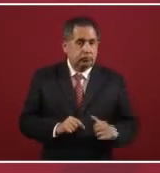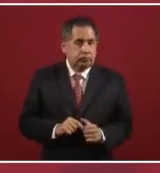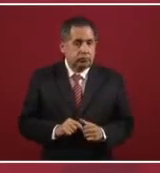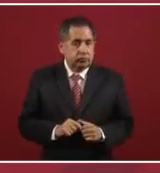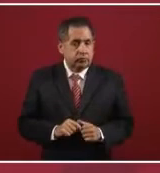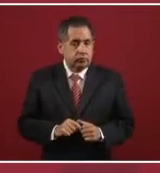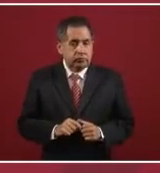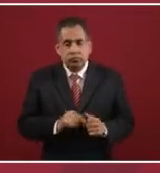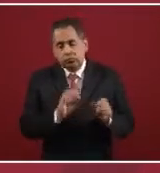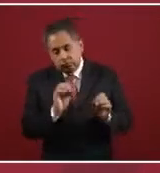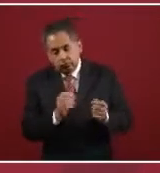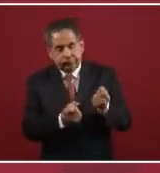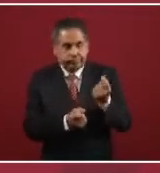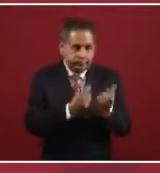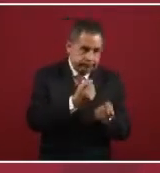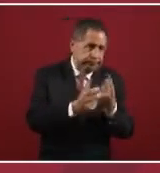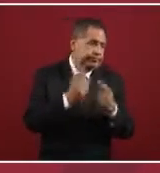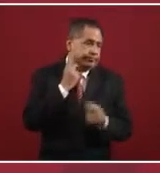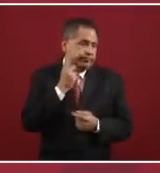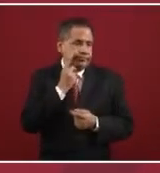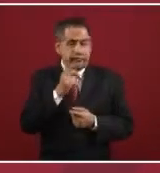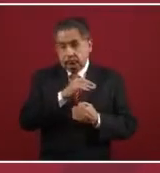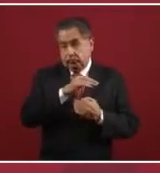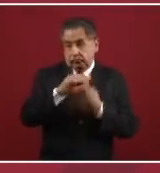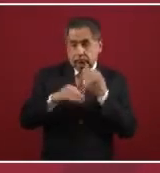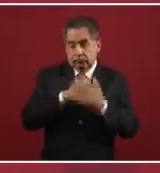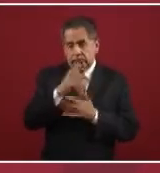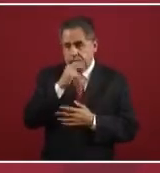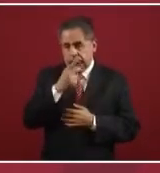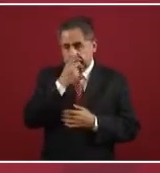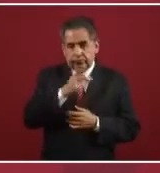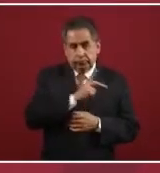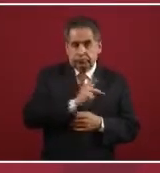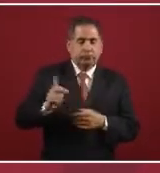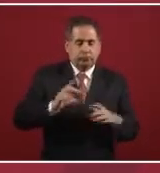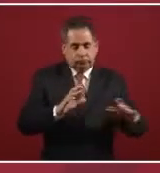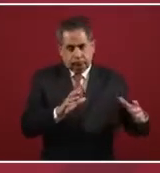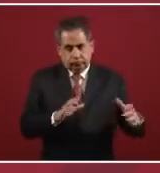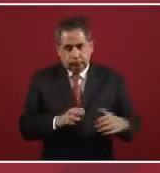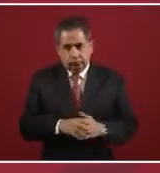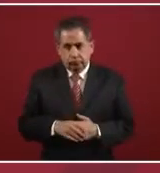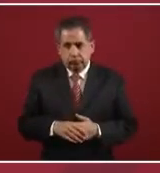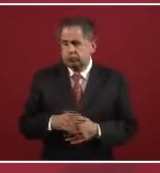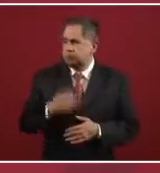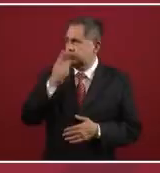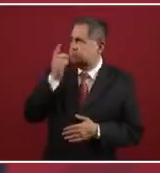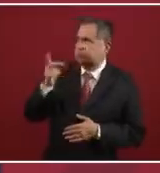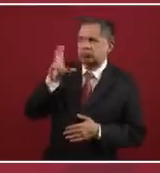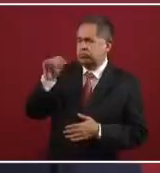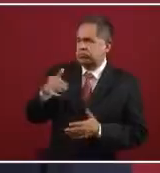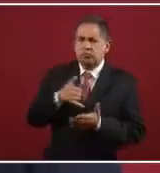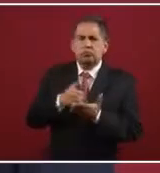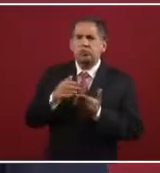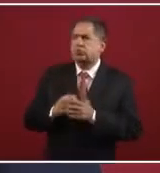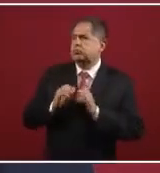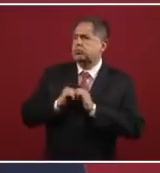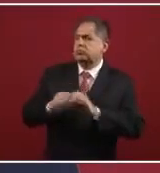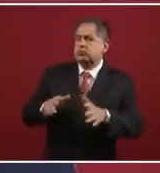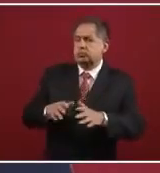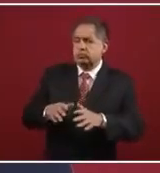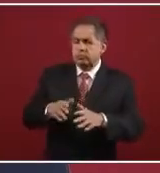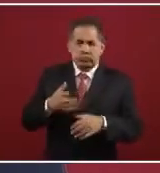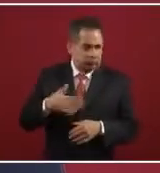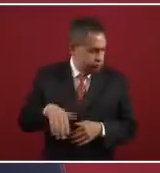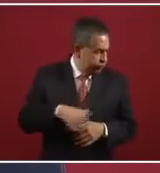o algunos diputados, porque tampoco hay que generalizar, dijeron que no se publicaba porque no la